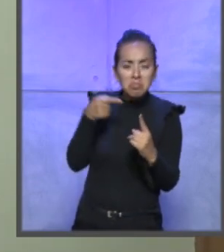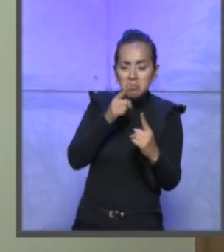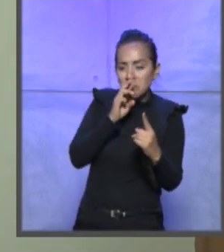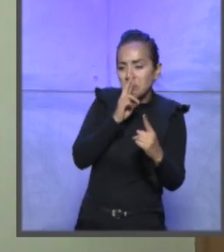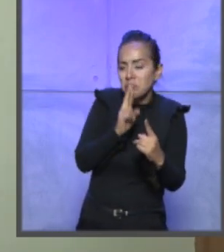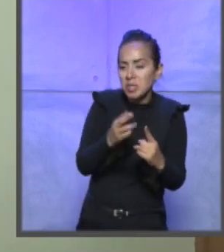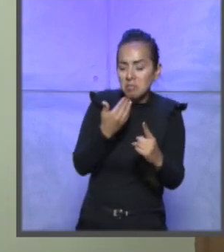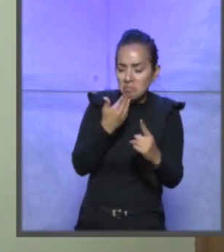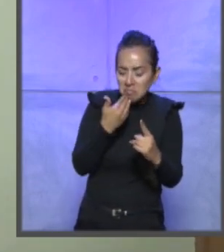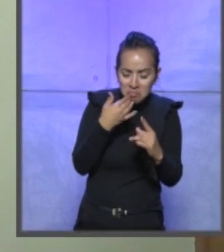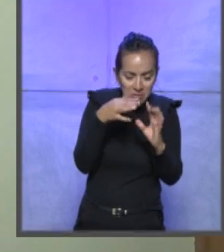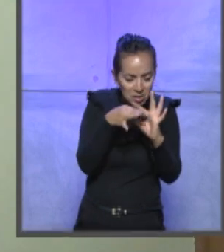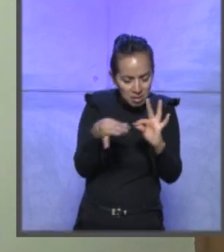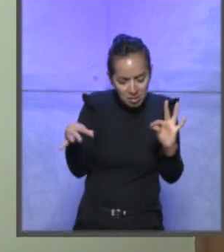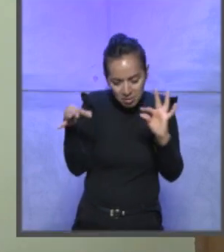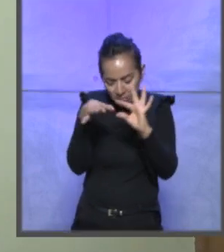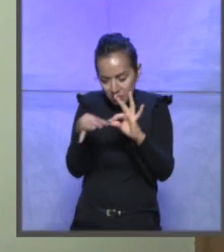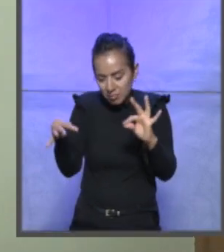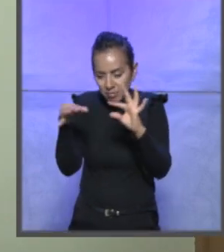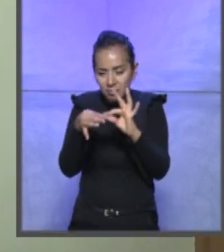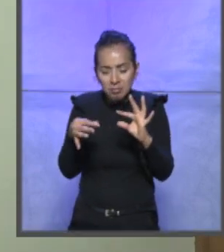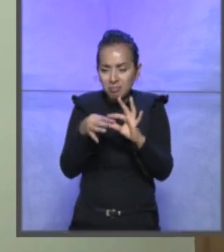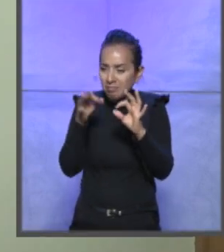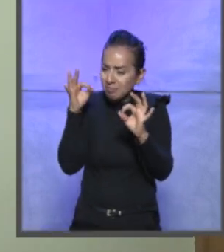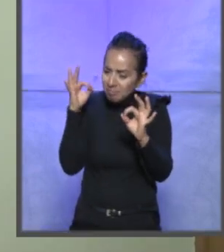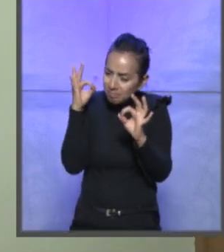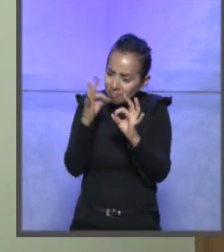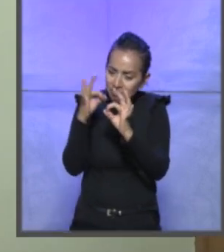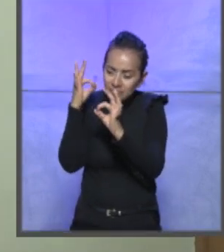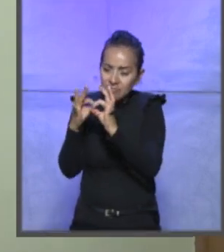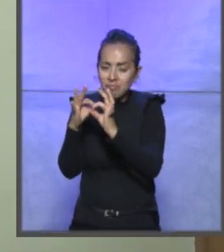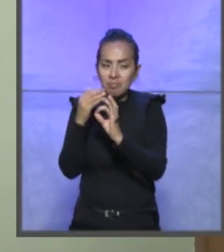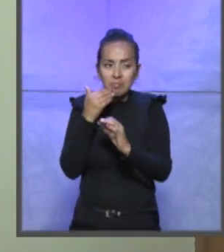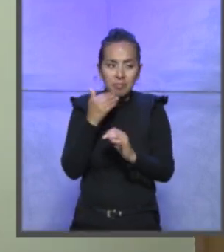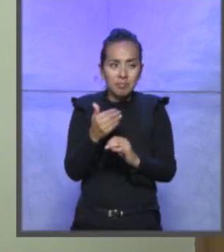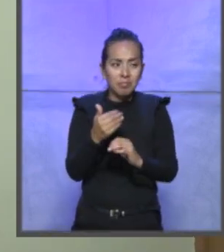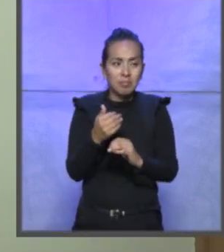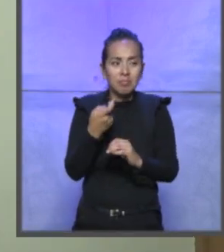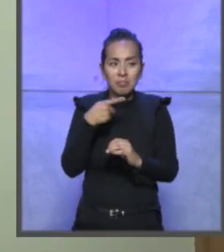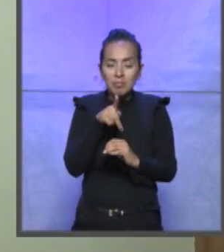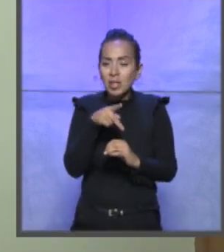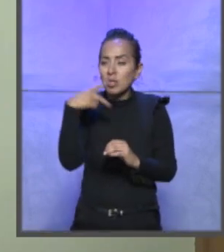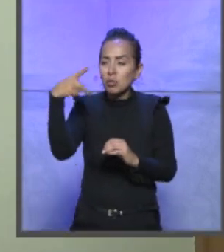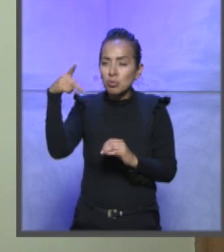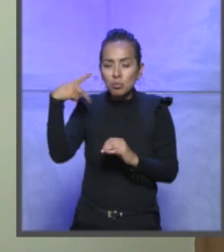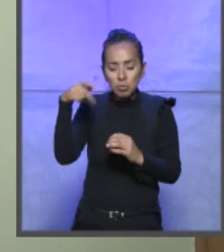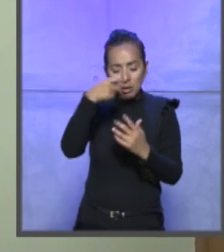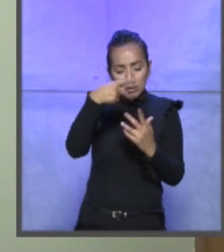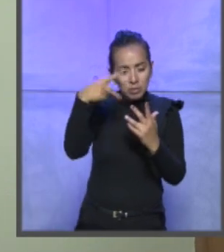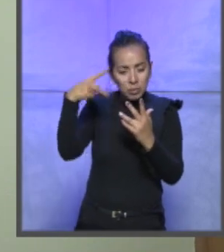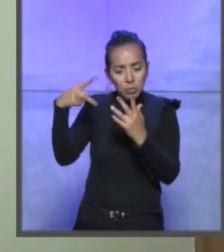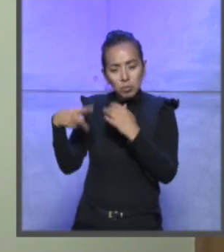puntuales y las desenvolvieron de manera coincidente, pero desde cada uno de